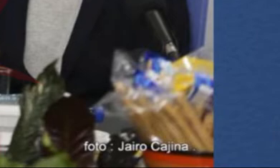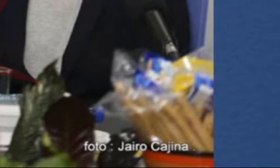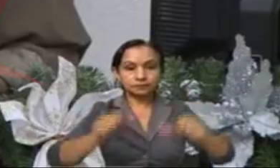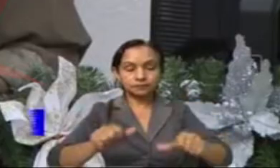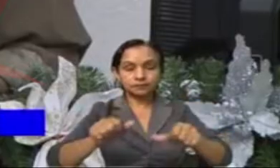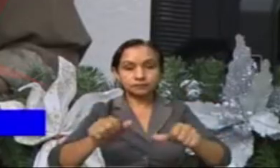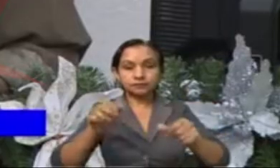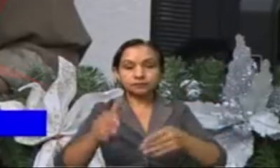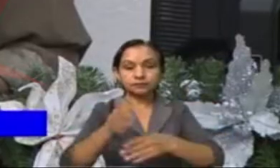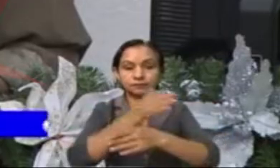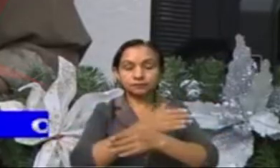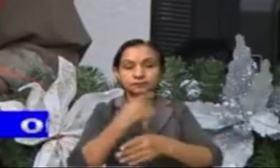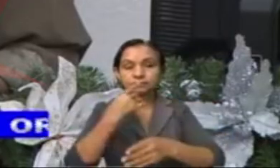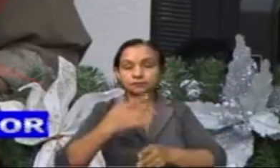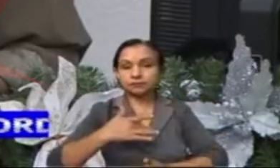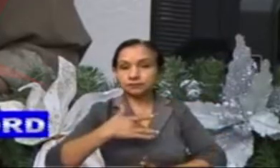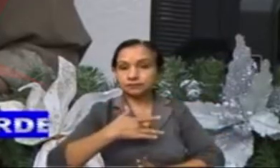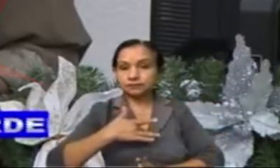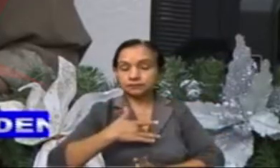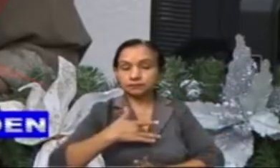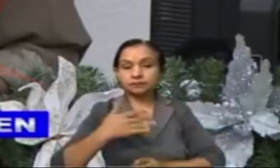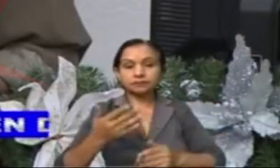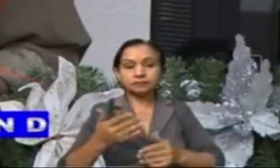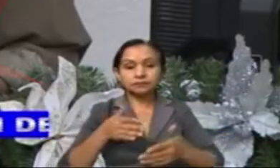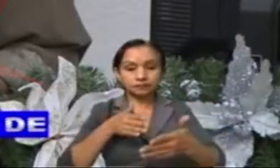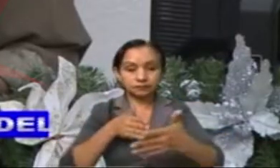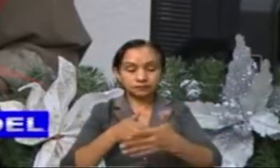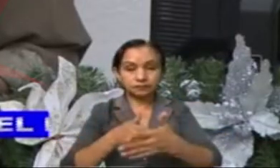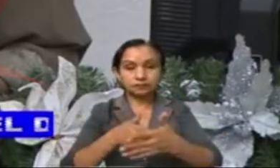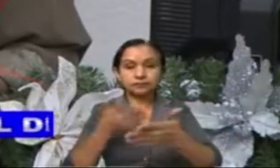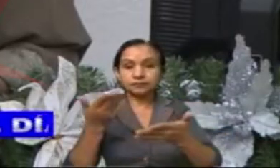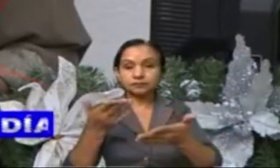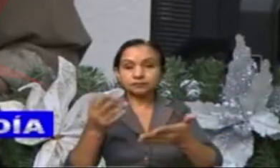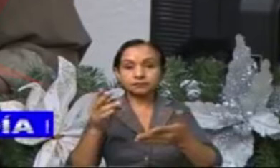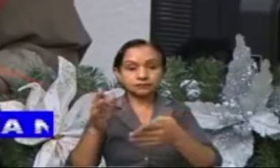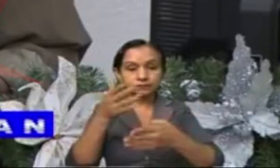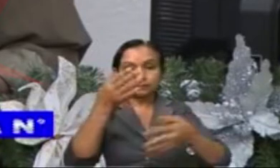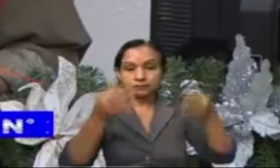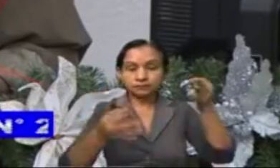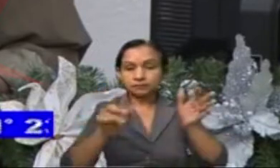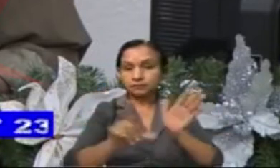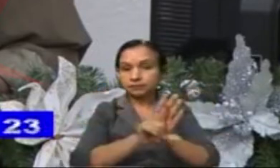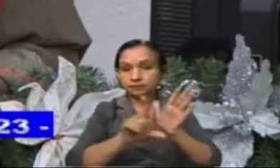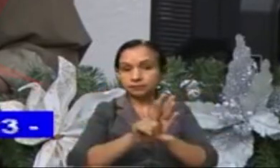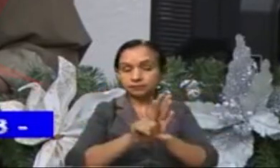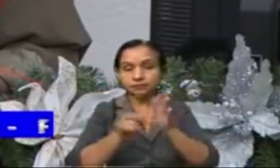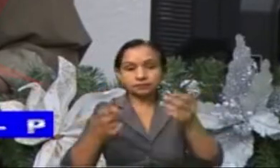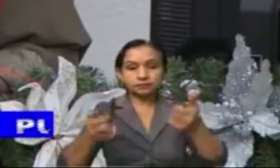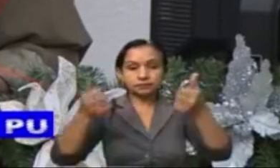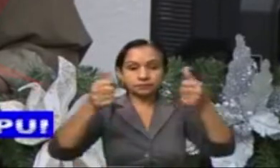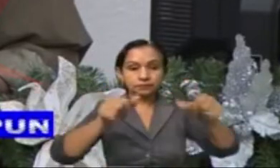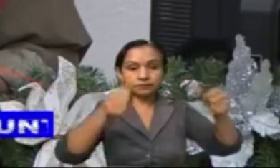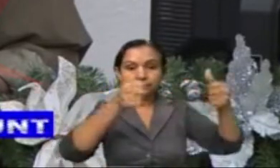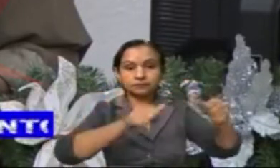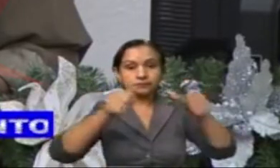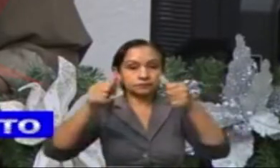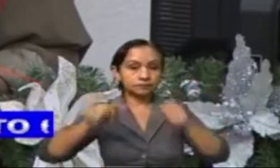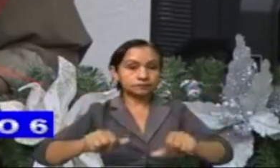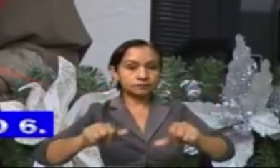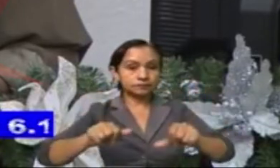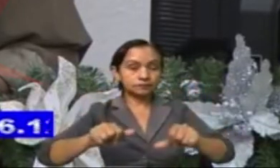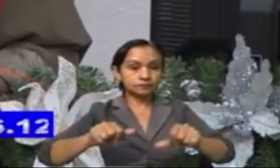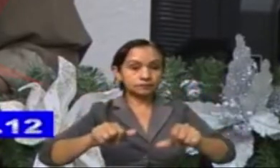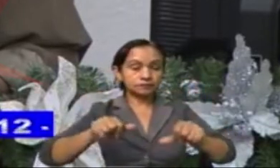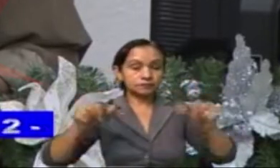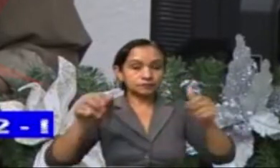Taiwán. ¿Cuál es necesario cesar y dejar sin efecto jurídico los acuerdos